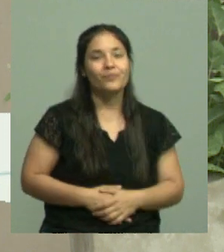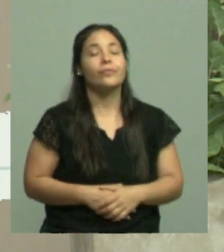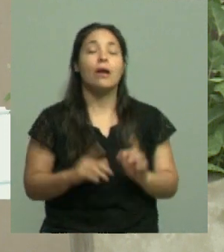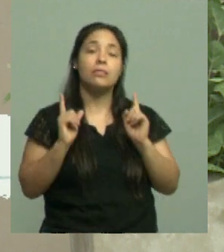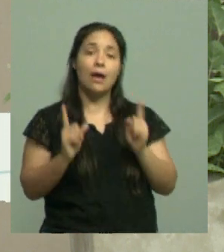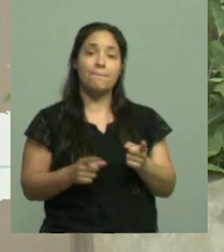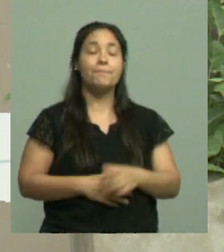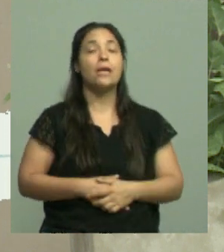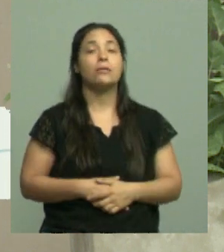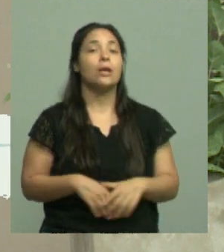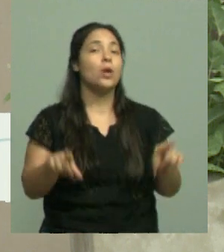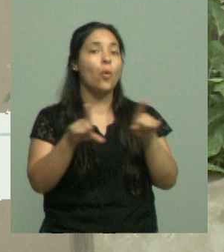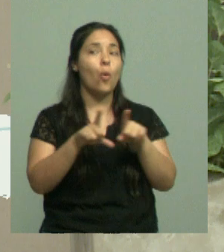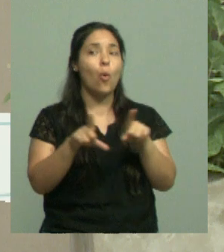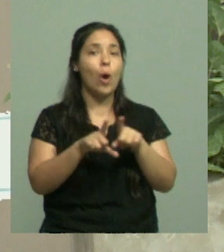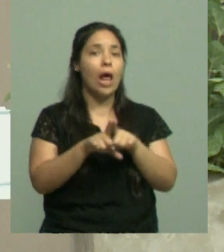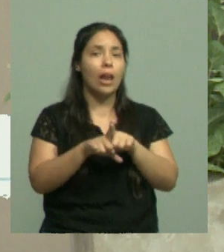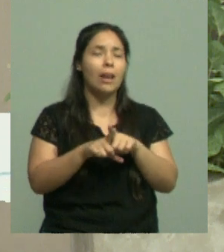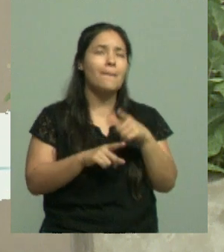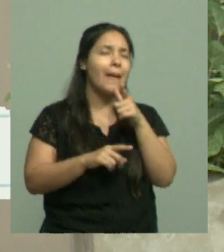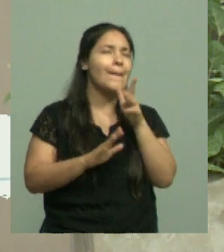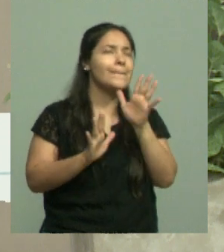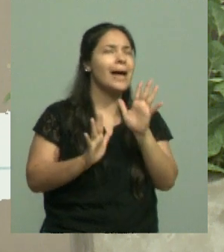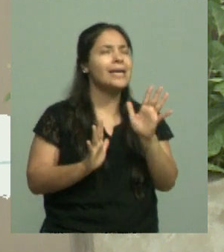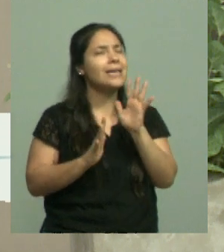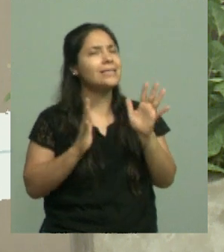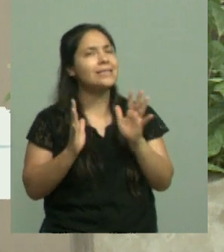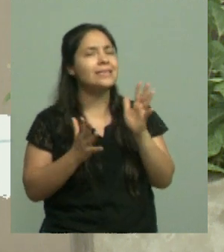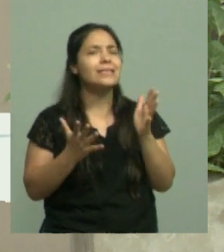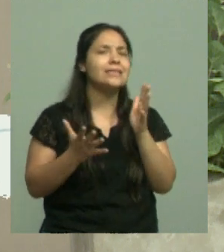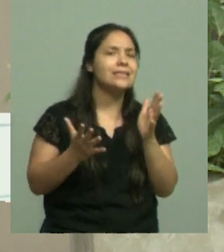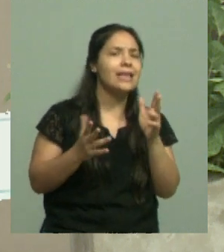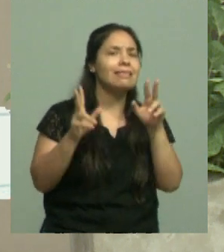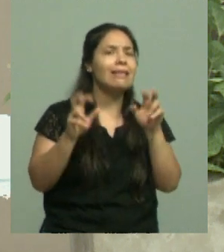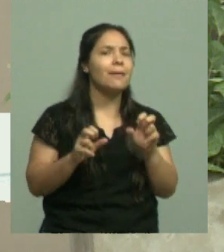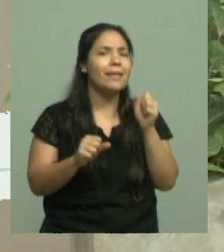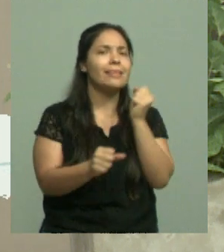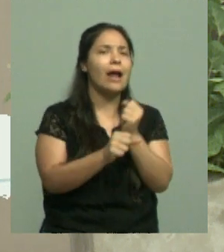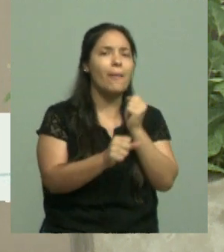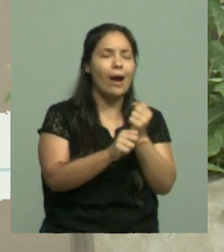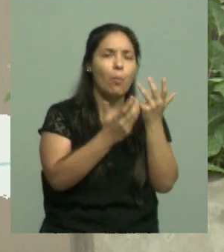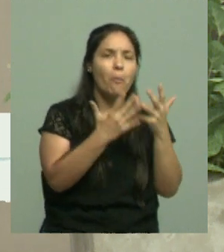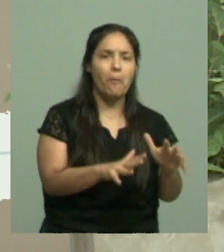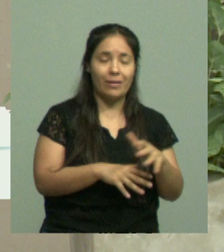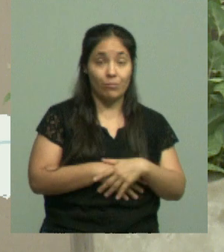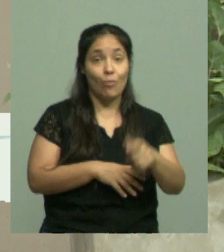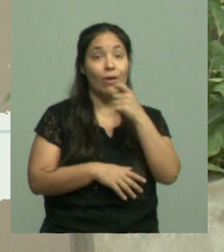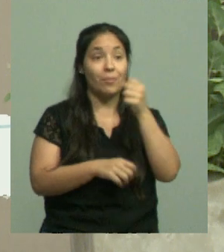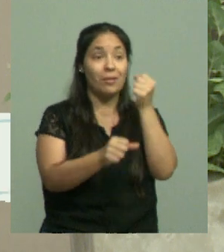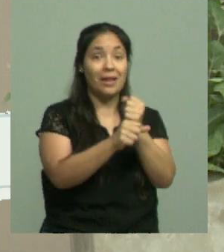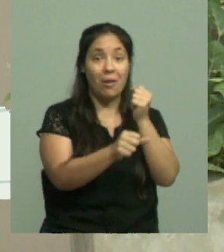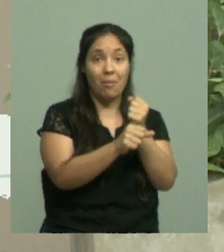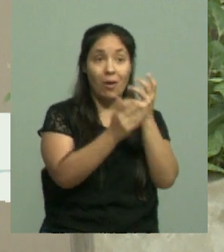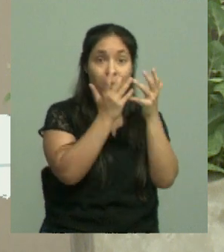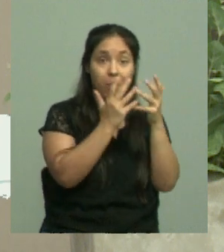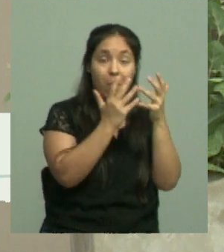También pasa más o menos lo mismo, si no me equivoco, con el desempleo. Sí. Cuando baja el desempleo, en